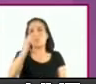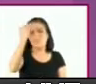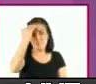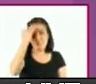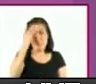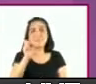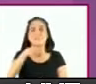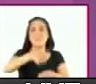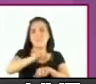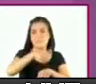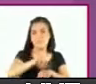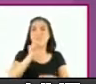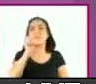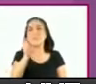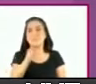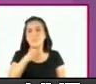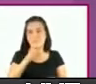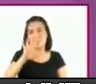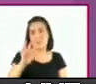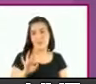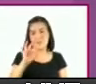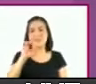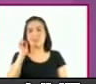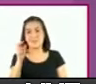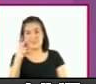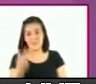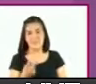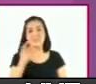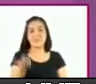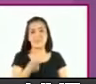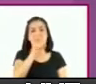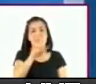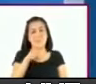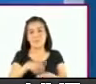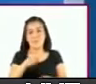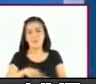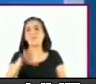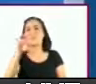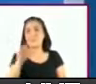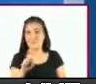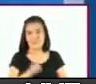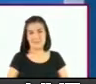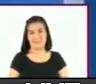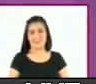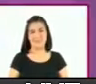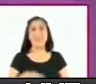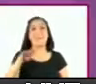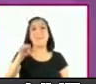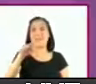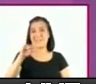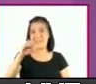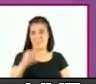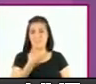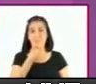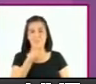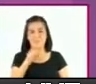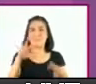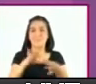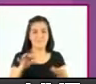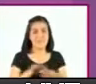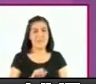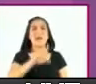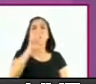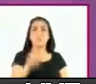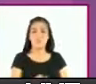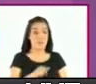globo de la posición 42 y de la posición 60. Mateo explica: después de cada